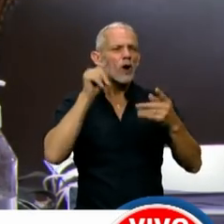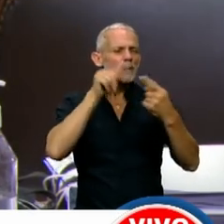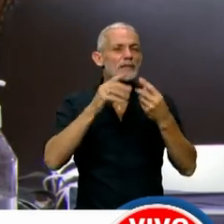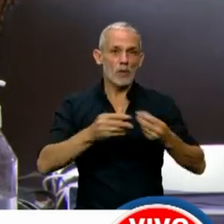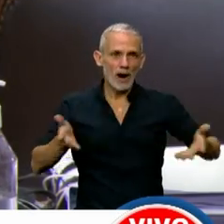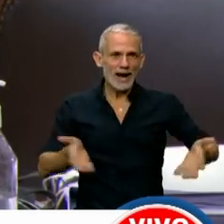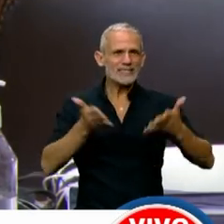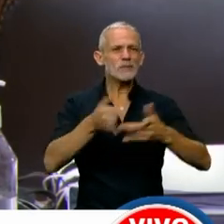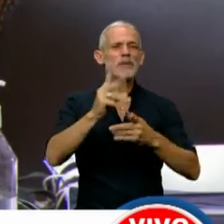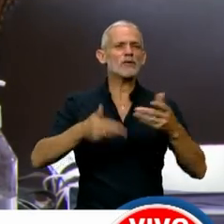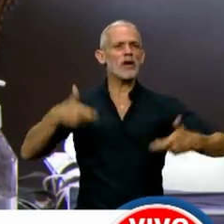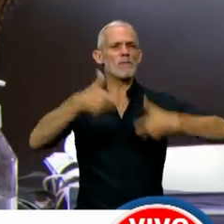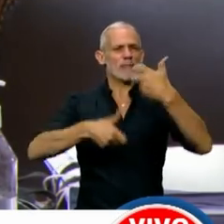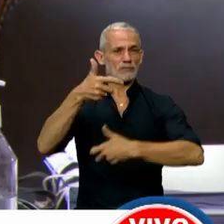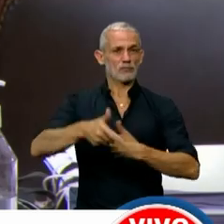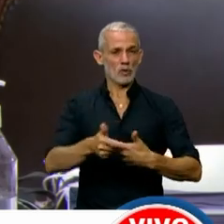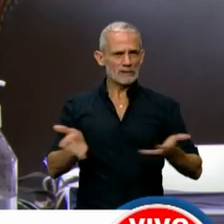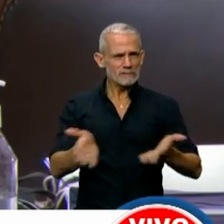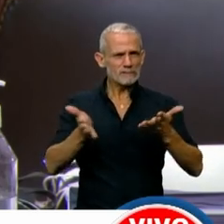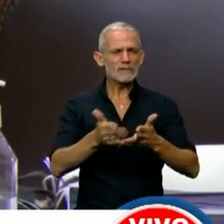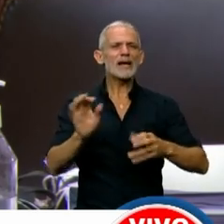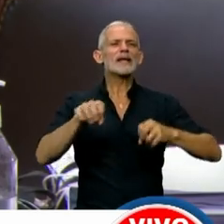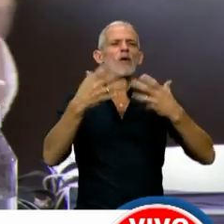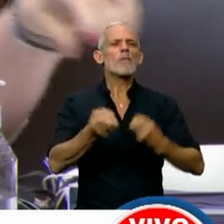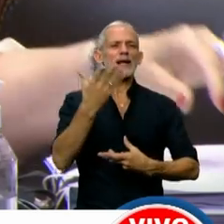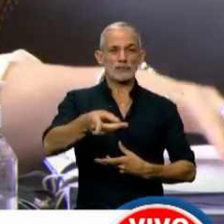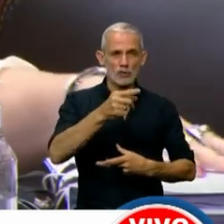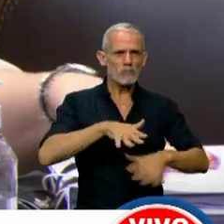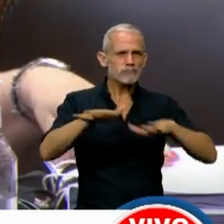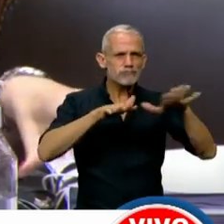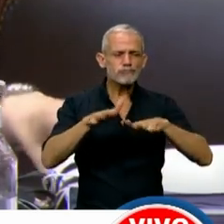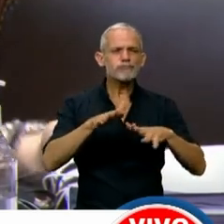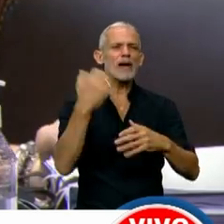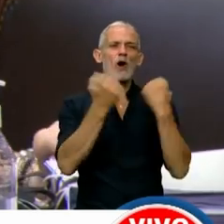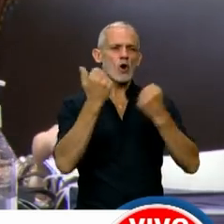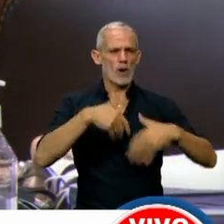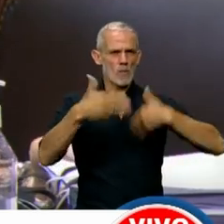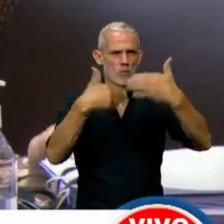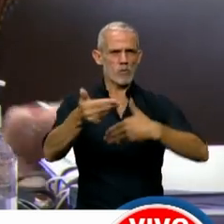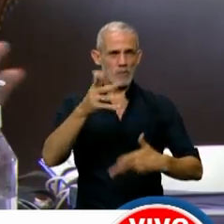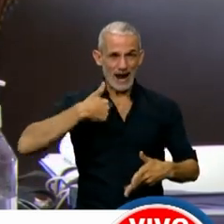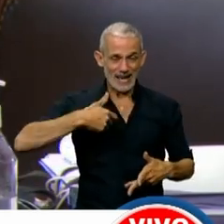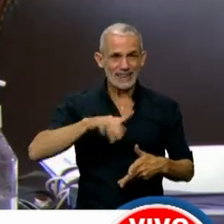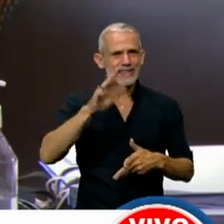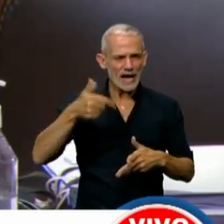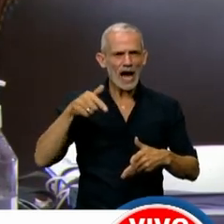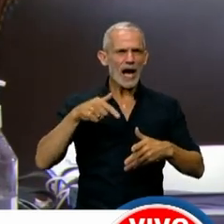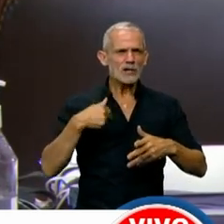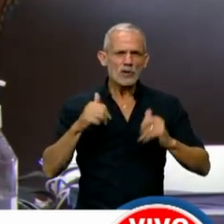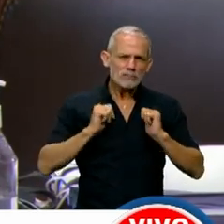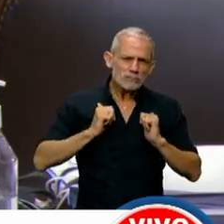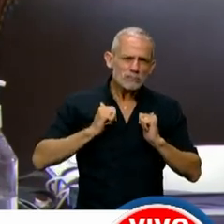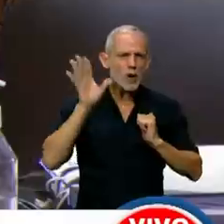inversión que incentivan la recuperación y la reactivación económica aquí he escuchado también